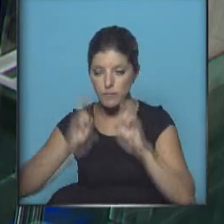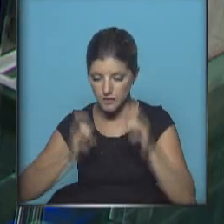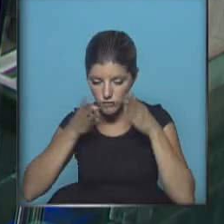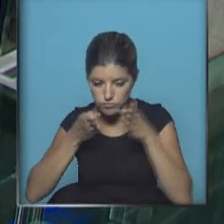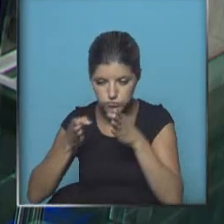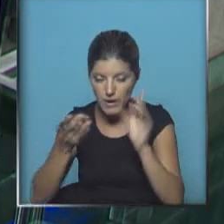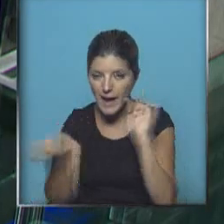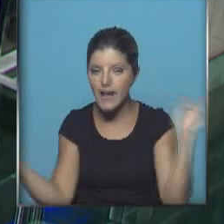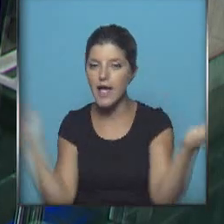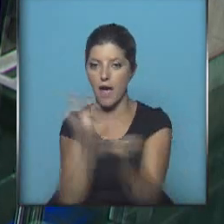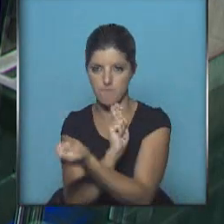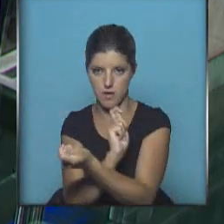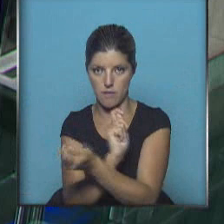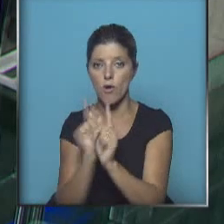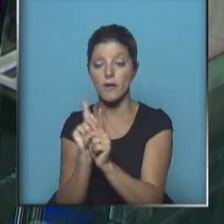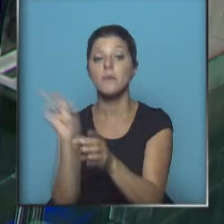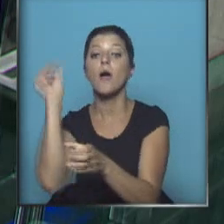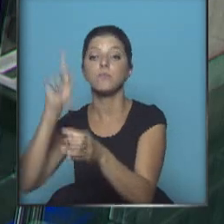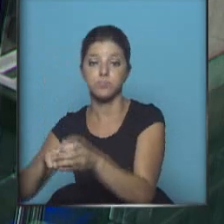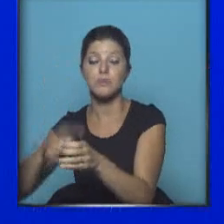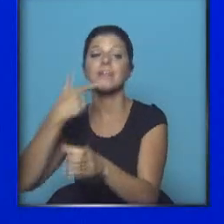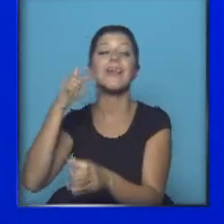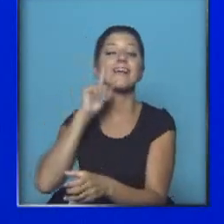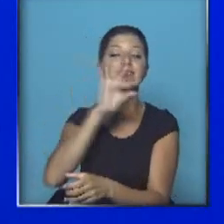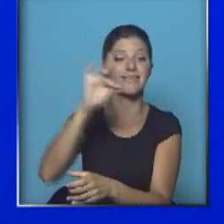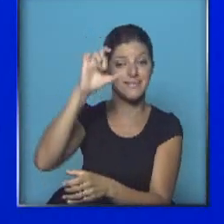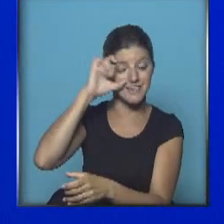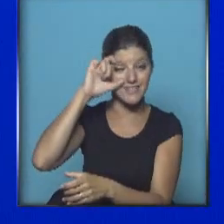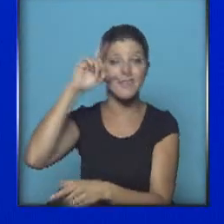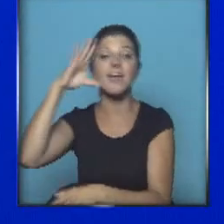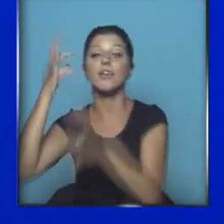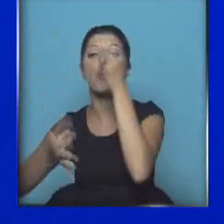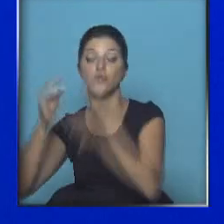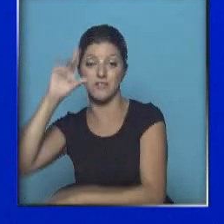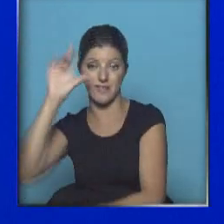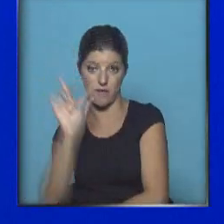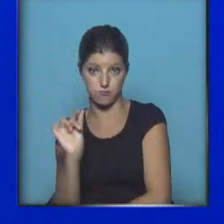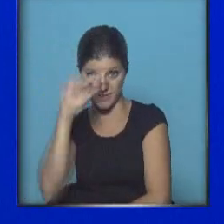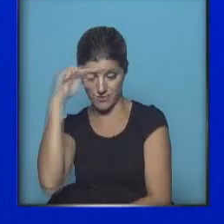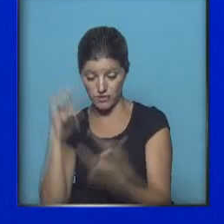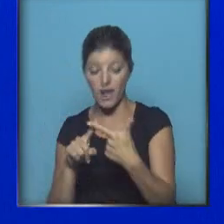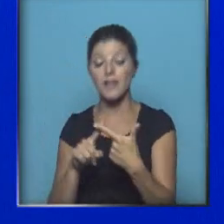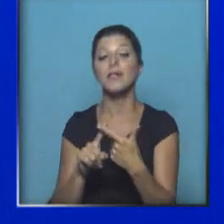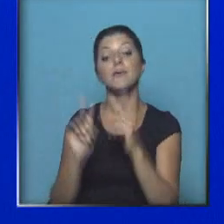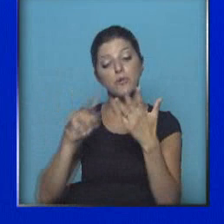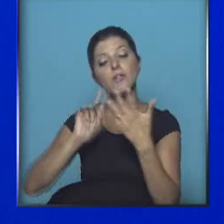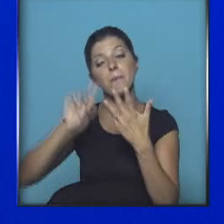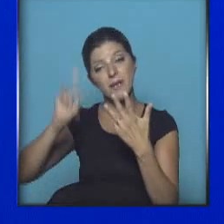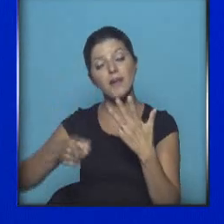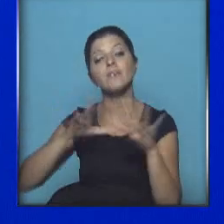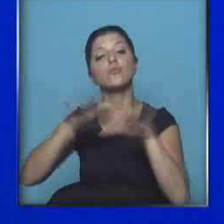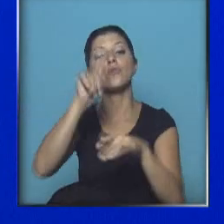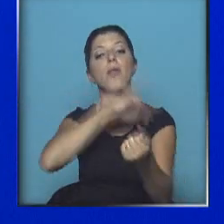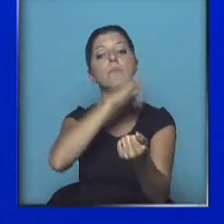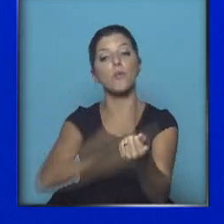partir justamente de esta relación entre los servicios de inteligencia y la justicia federal, y la actitud del Poder Ejecutivo